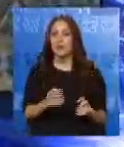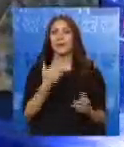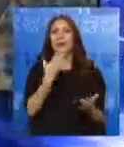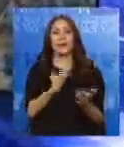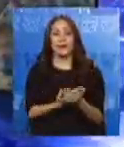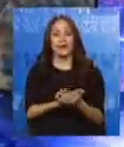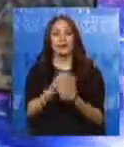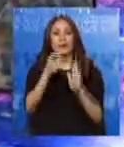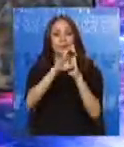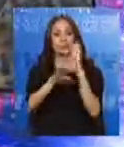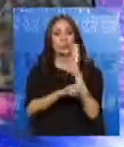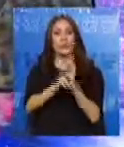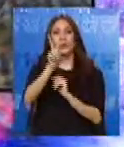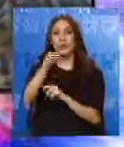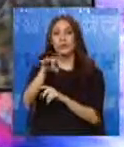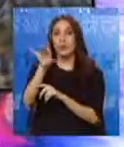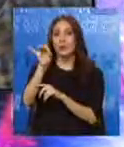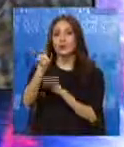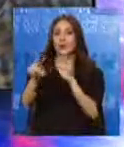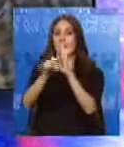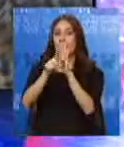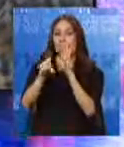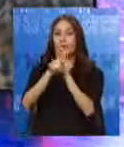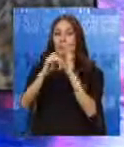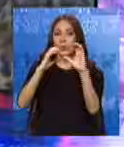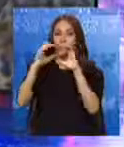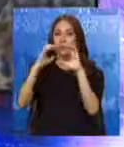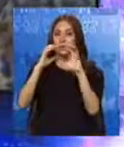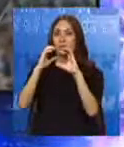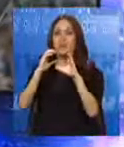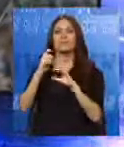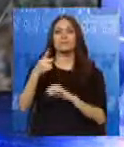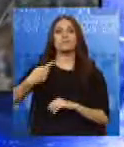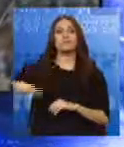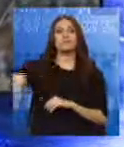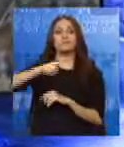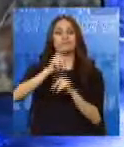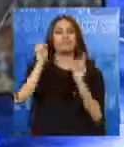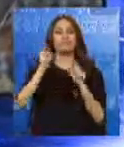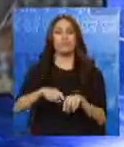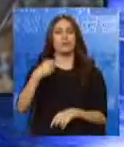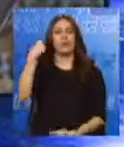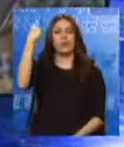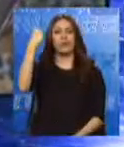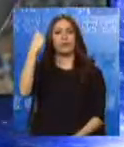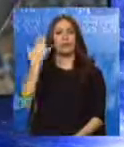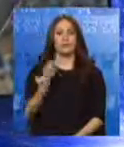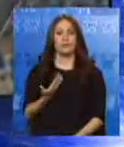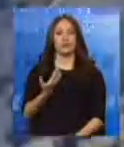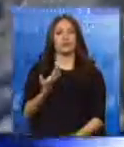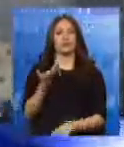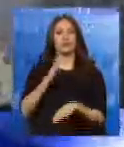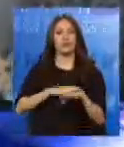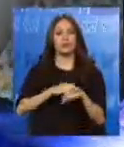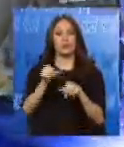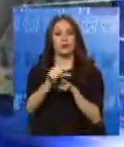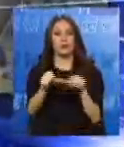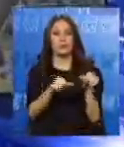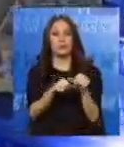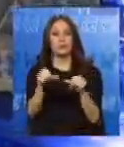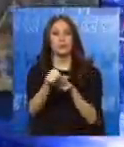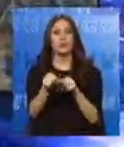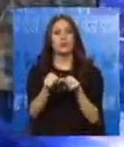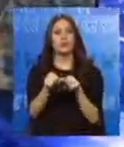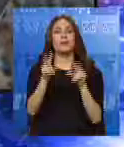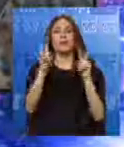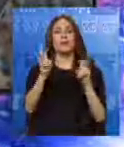la Constitución del 2008 y a la Ley Orgánica de Comunicación, la ciudadanía recupera estos derechos bajo un nuevo esquema de administración del